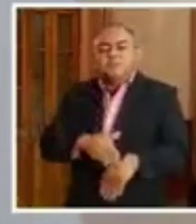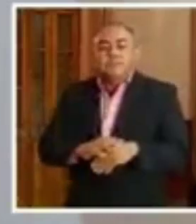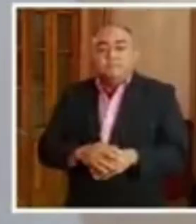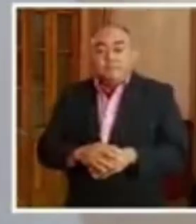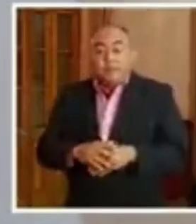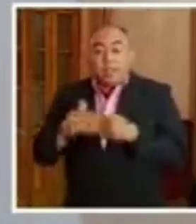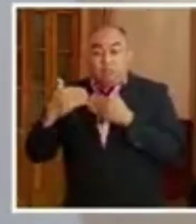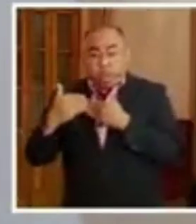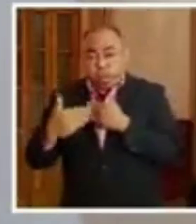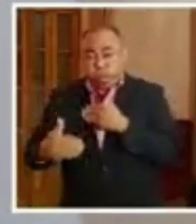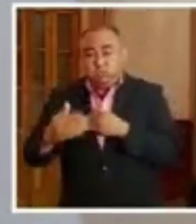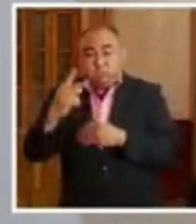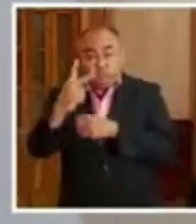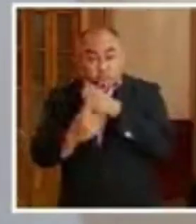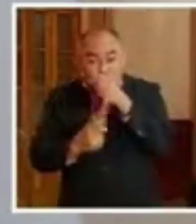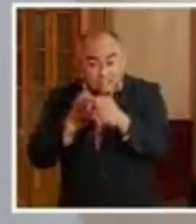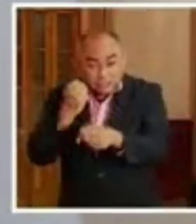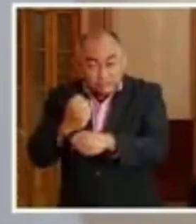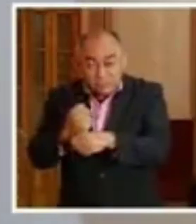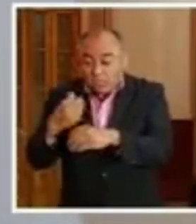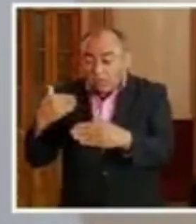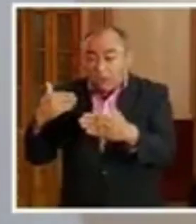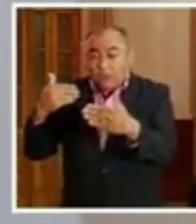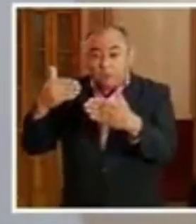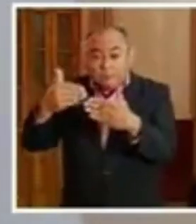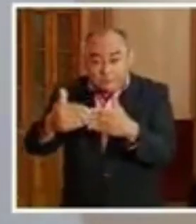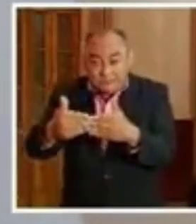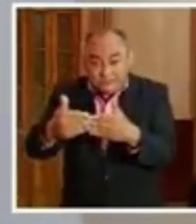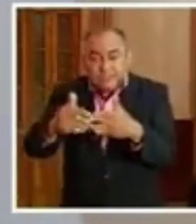posible, por lo pronto,